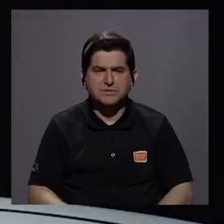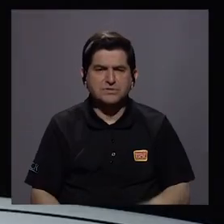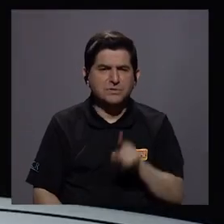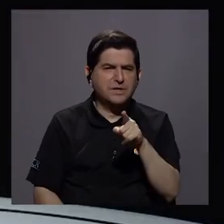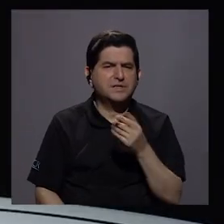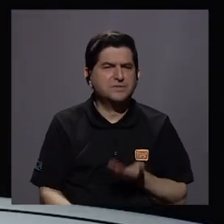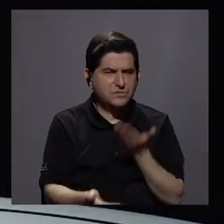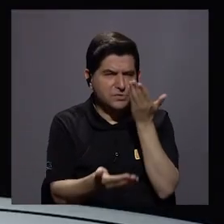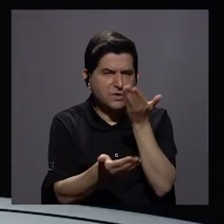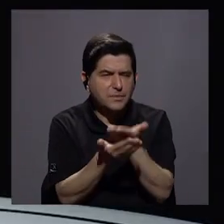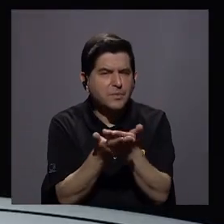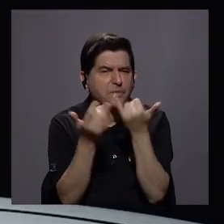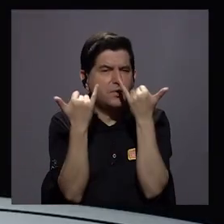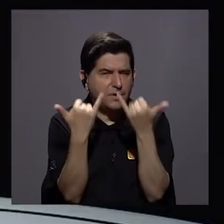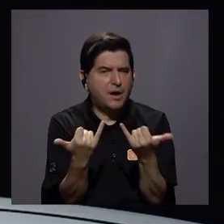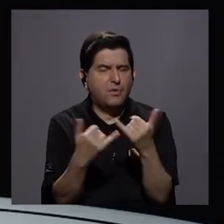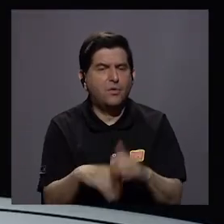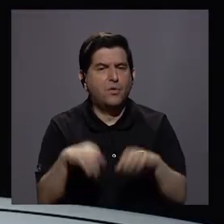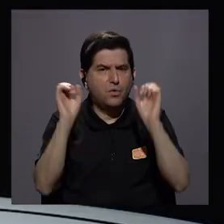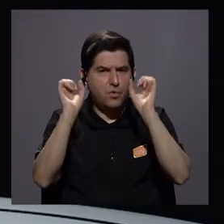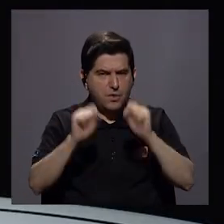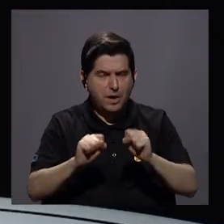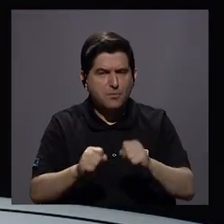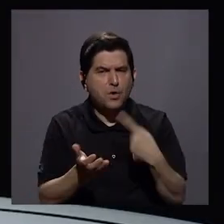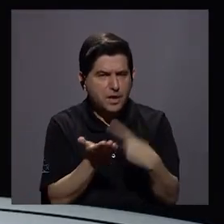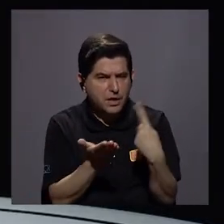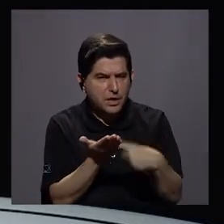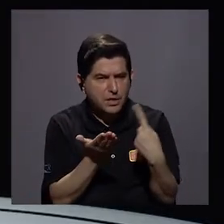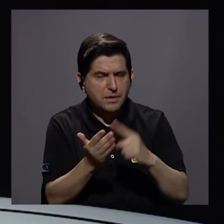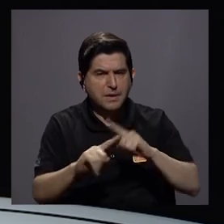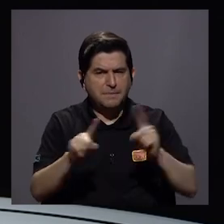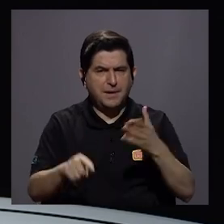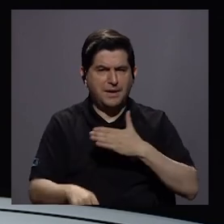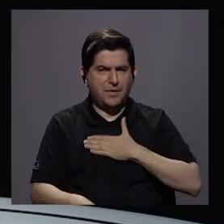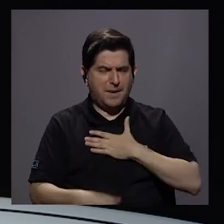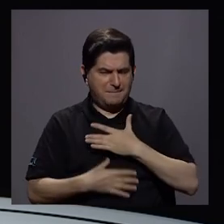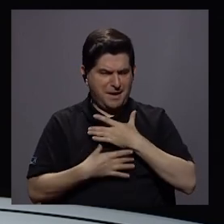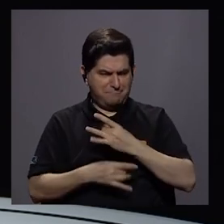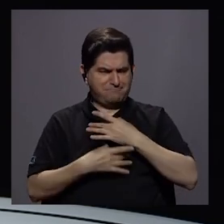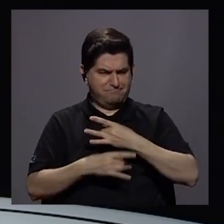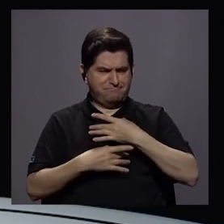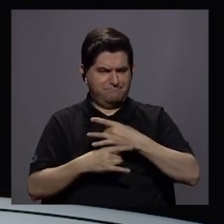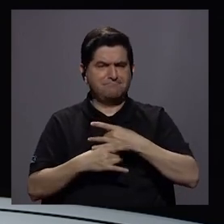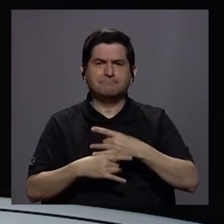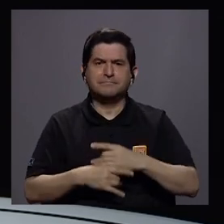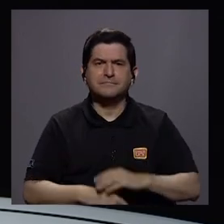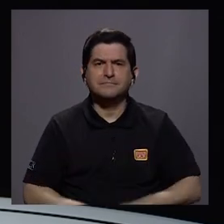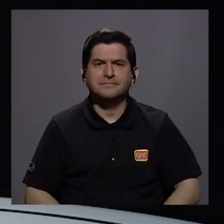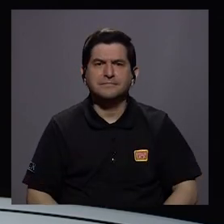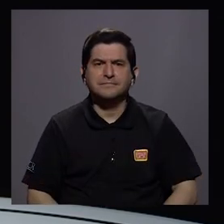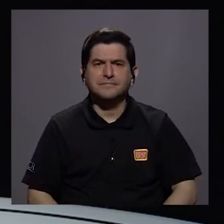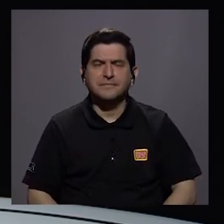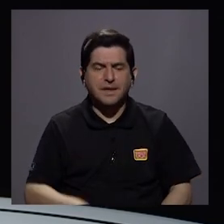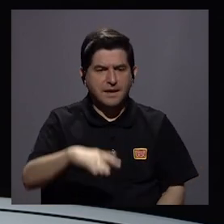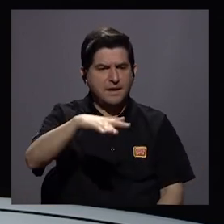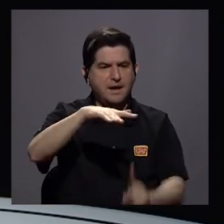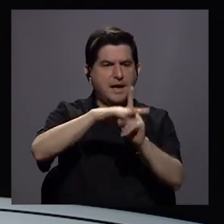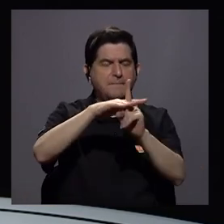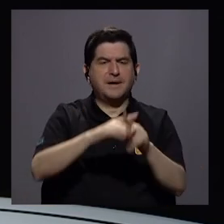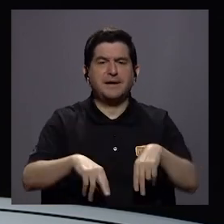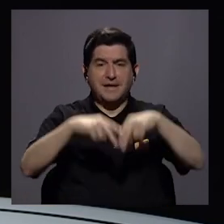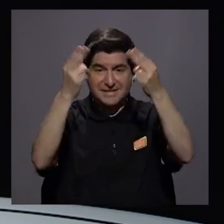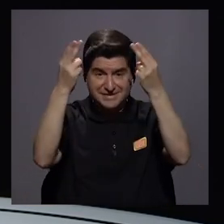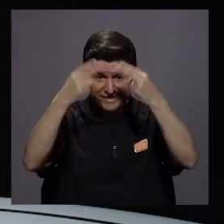que usted nos pone aquí en esta mesa puede someterse mucho a debate, pero hay algo que me llamó mucho la atención, don Carlos, y fue que aparece